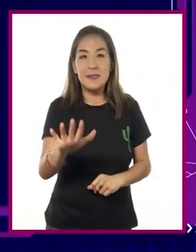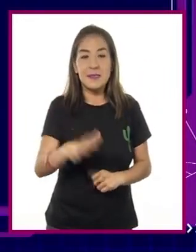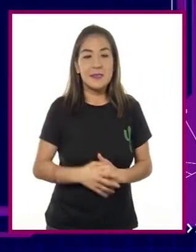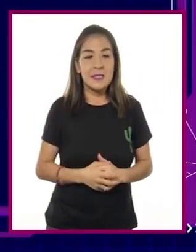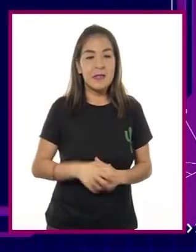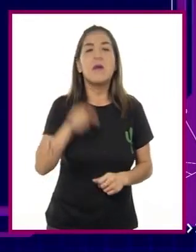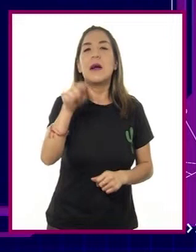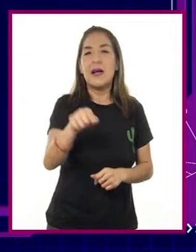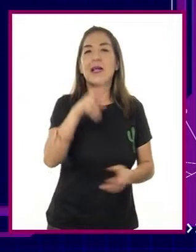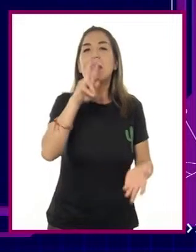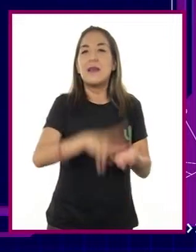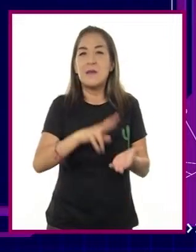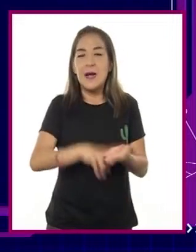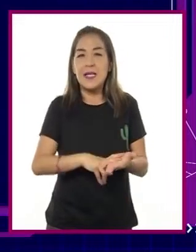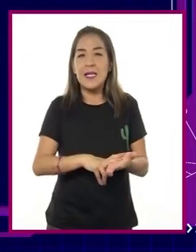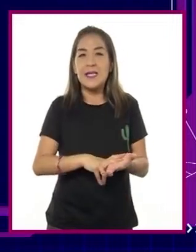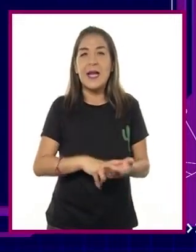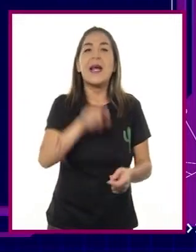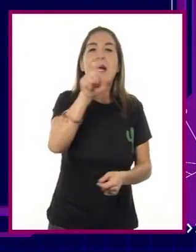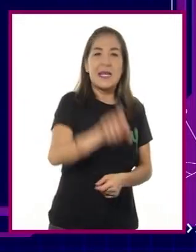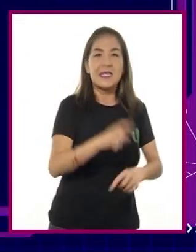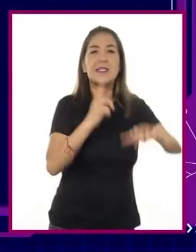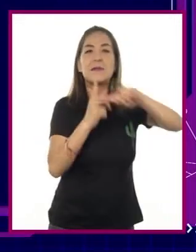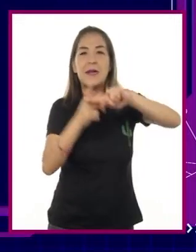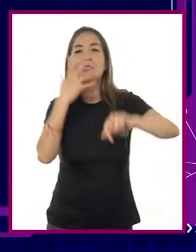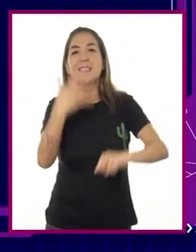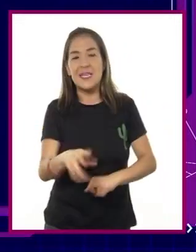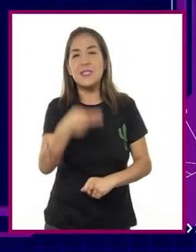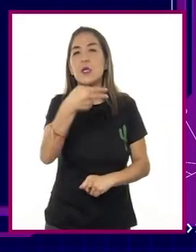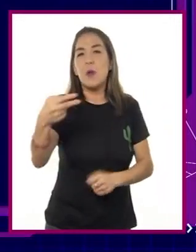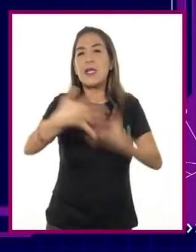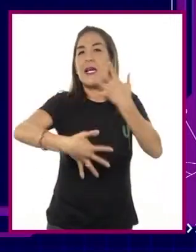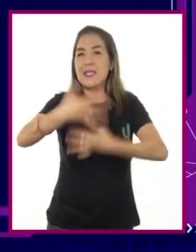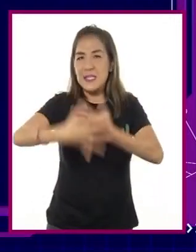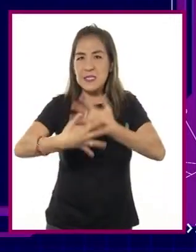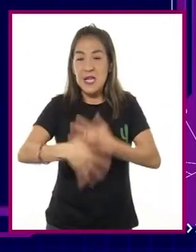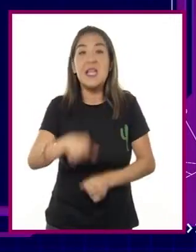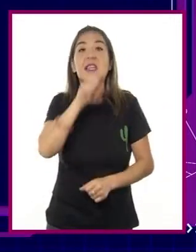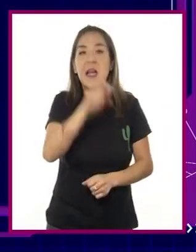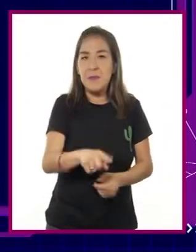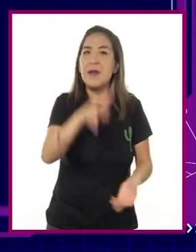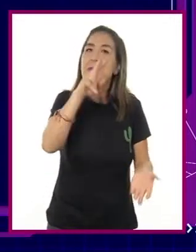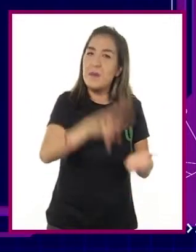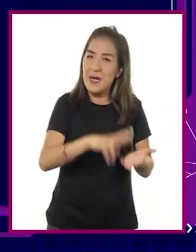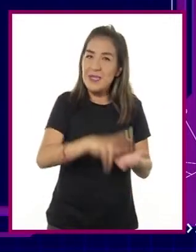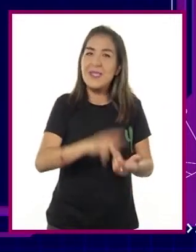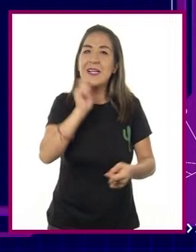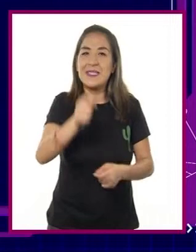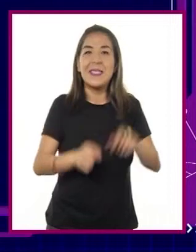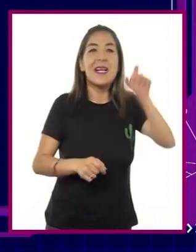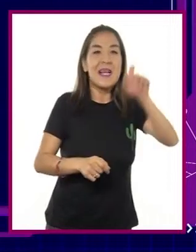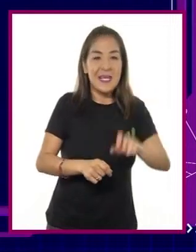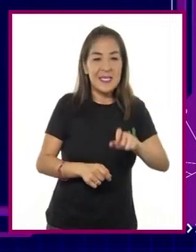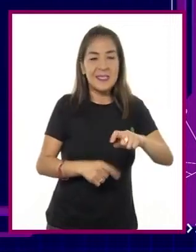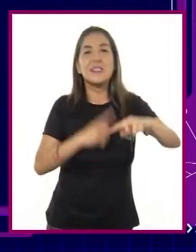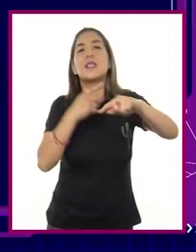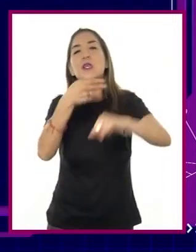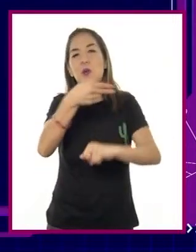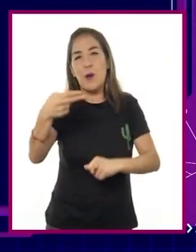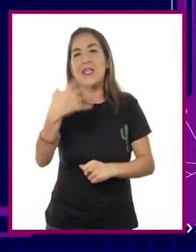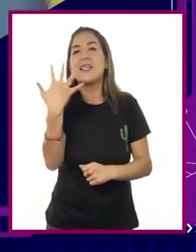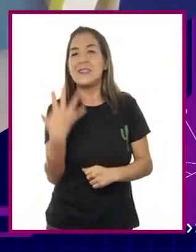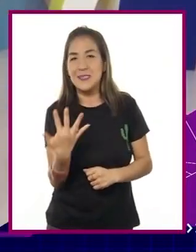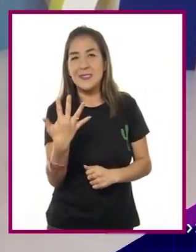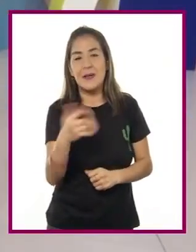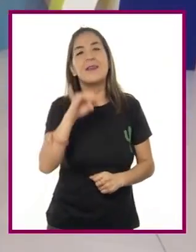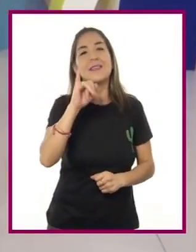ecuación equivalente a x más 10 igual a 15, también es equivalente a x igual a 5.